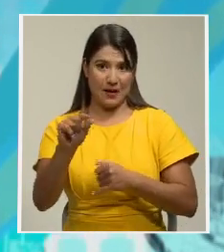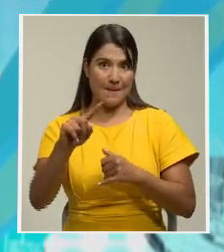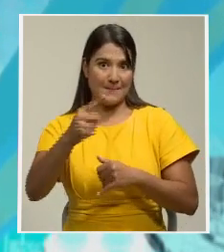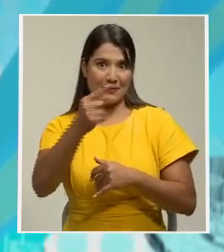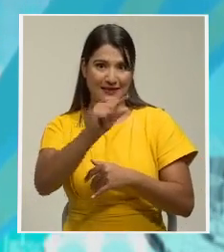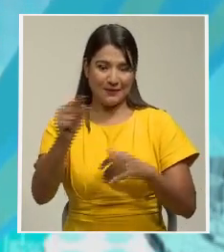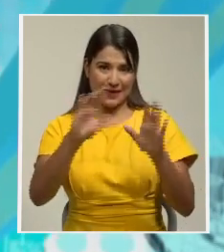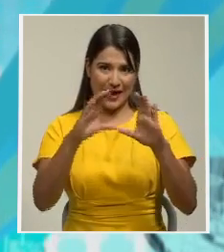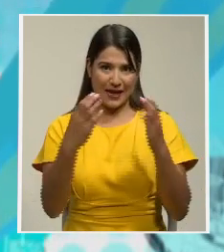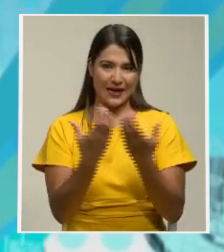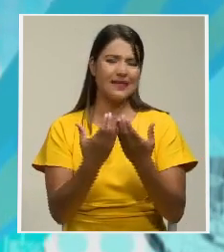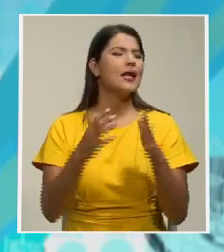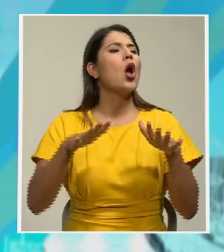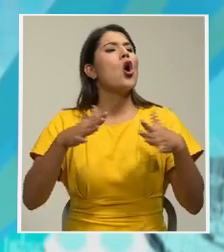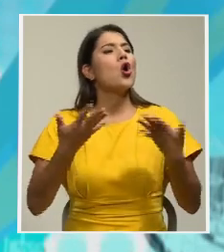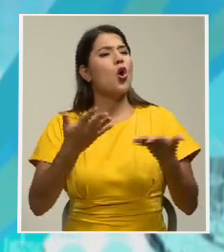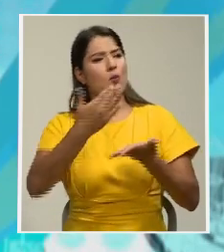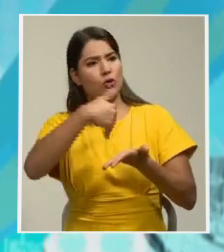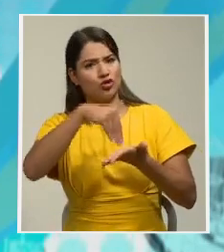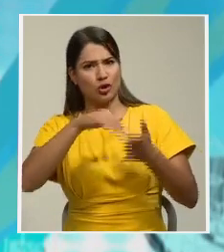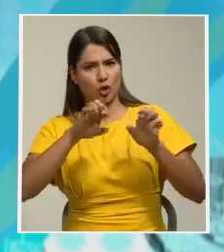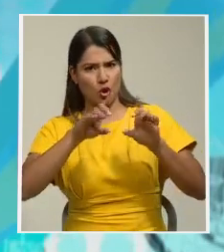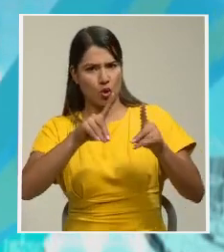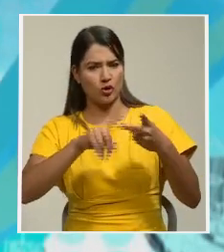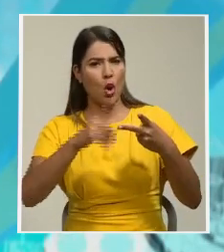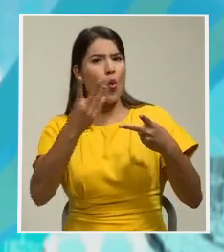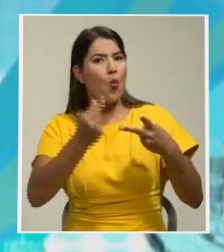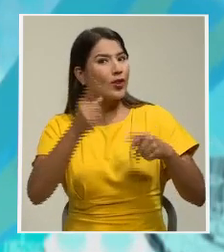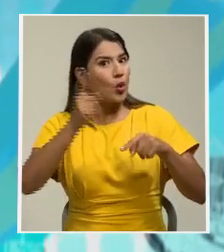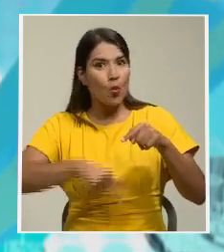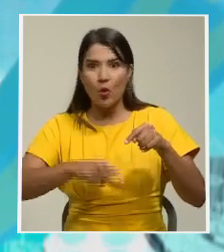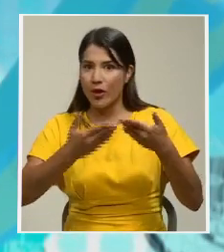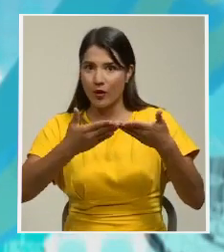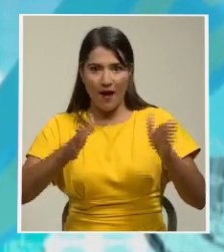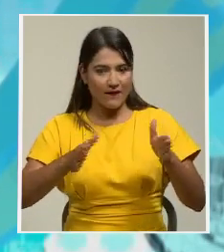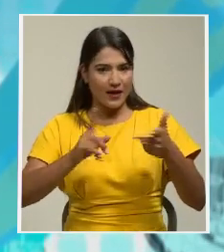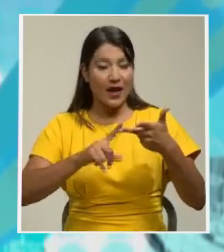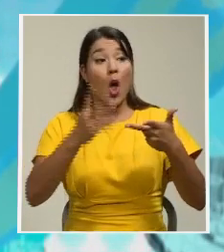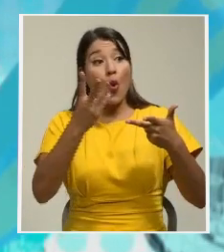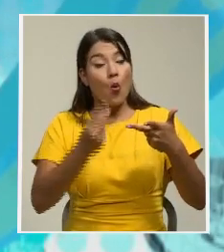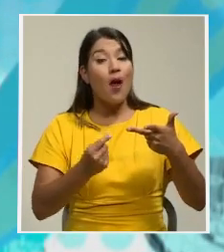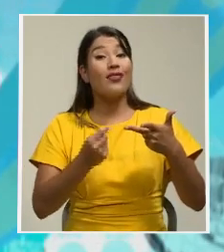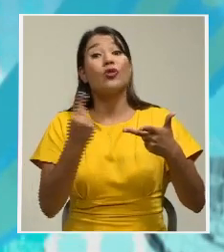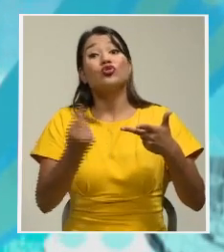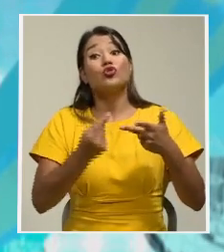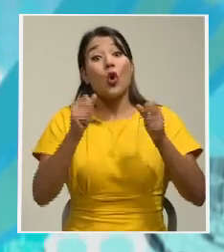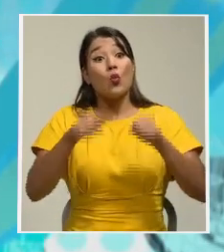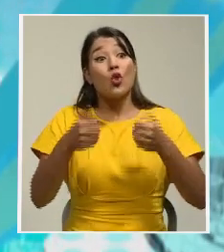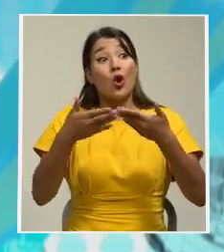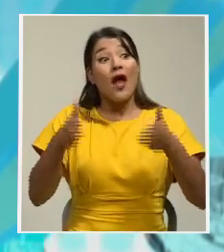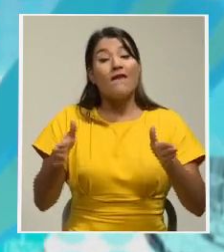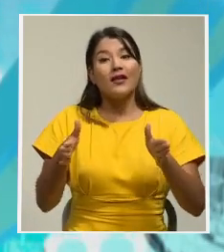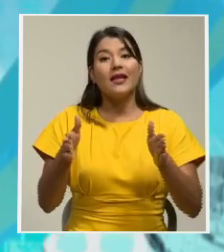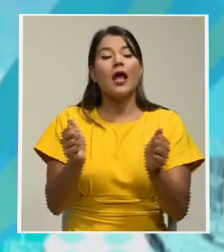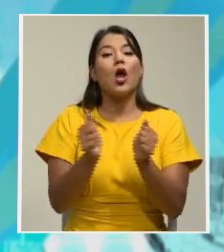centros educativos? ¿Cuántos no pudieron iniciar operaciones del todo y cuántos se quedaron solo en